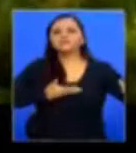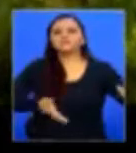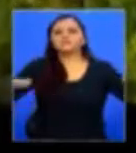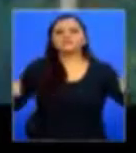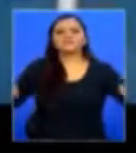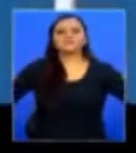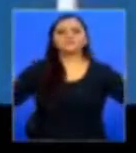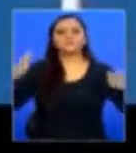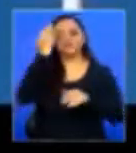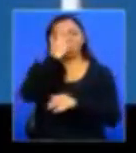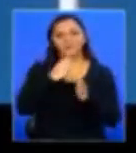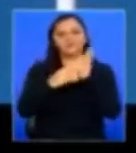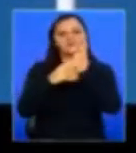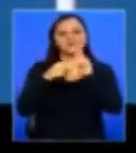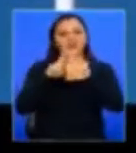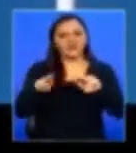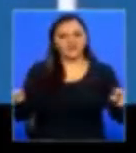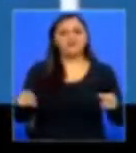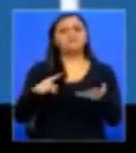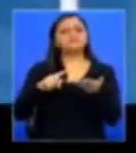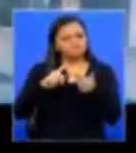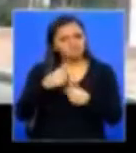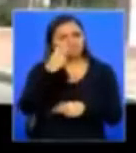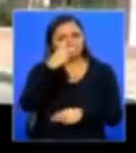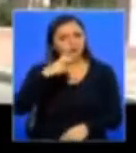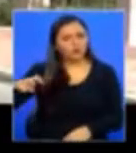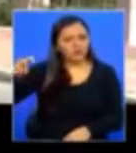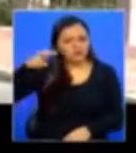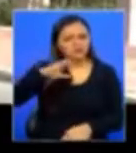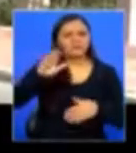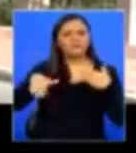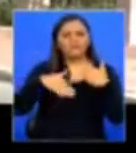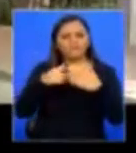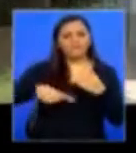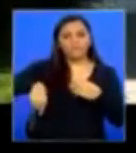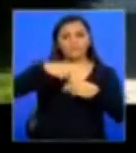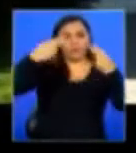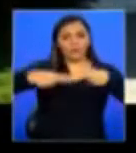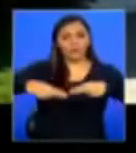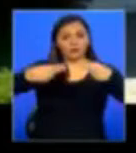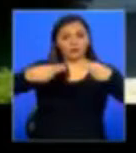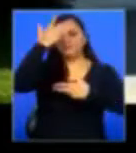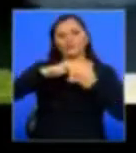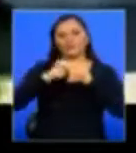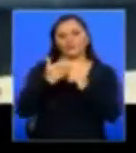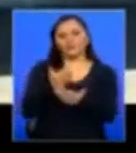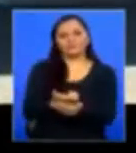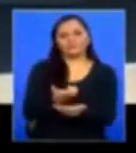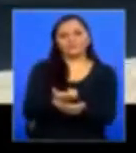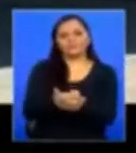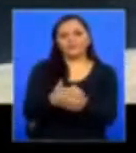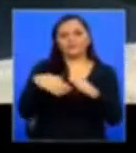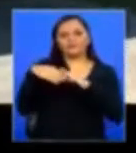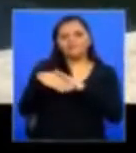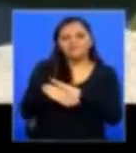nivel natural. Y en verdad, ¿no? Muchos atractivos. Esta tierra ha sido golpeada por los problemas económicos en los últimos